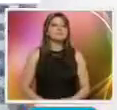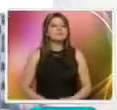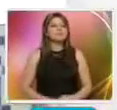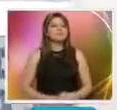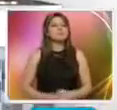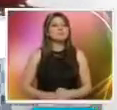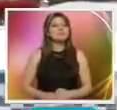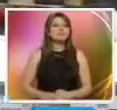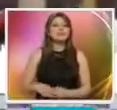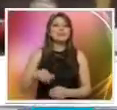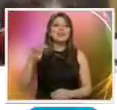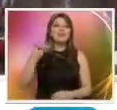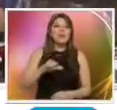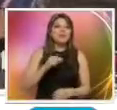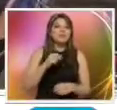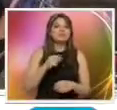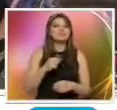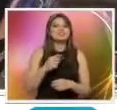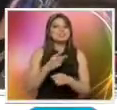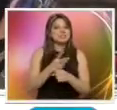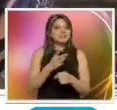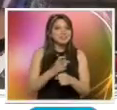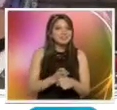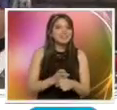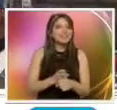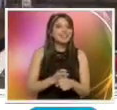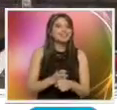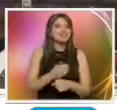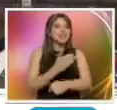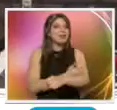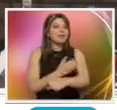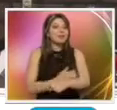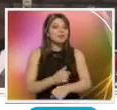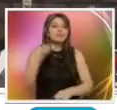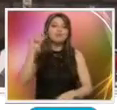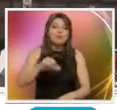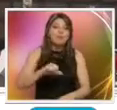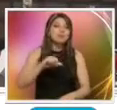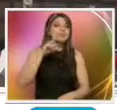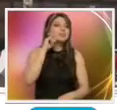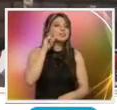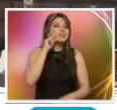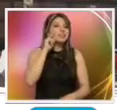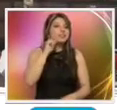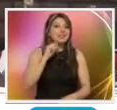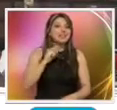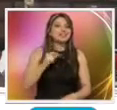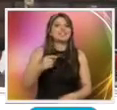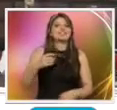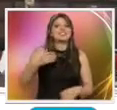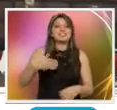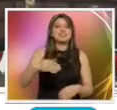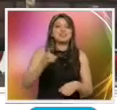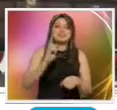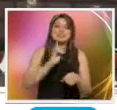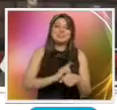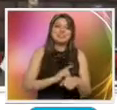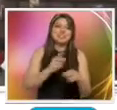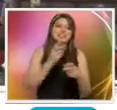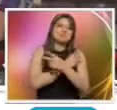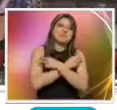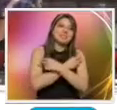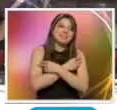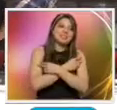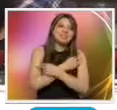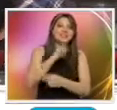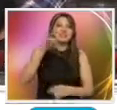El día de hoy tenemos un invitado especial que nos va a estar acompañando durante hoy y mañana en estos días de vacaciones. Pues me da mucho gusto recibir